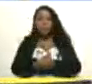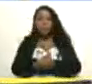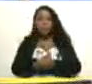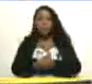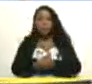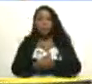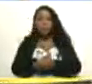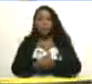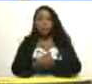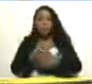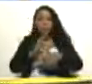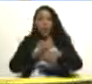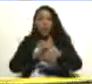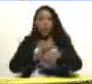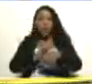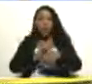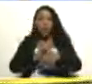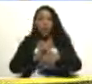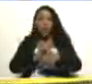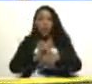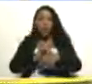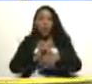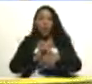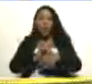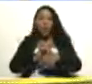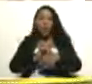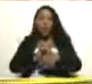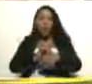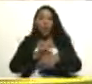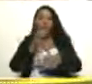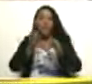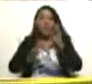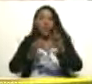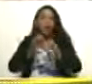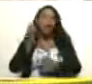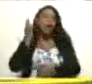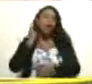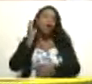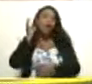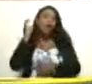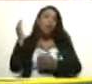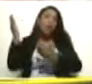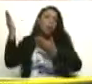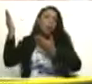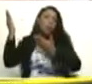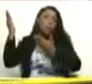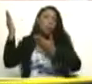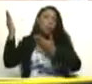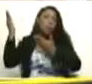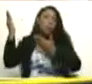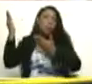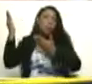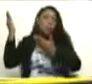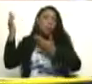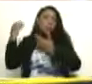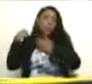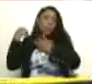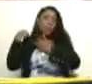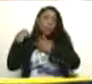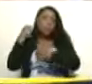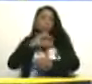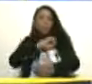Doctor William Saab Halabi, fiscal general de la República, encargado del Poder